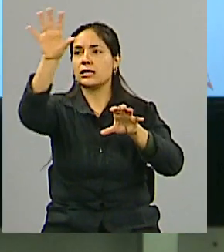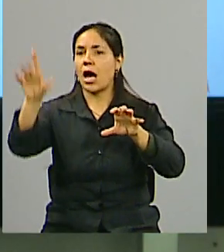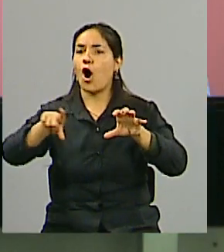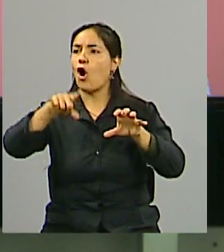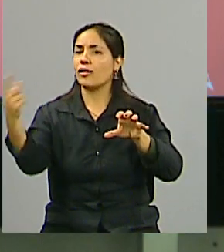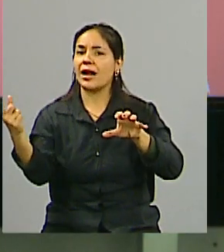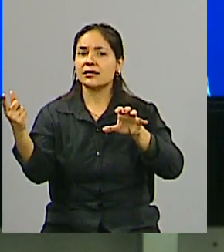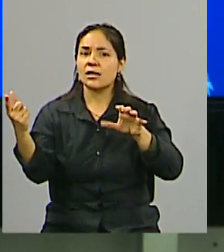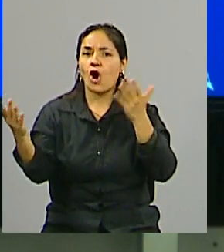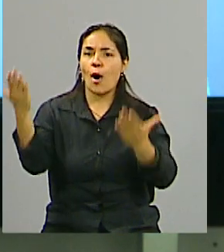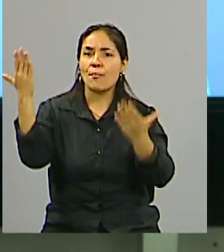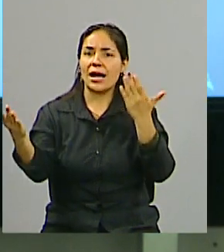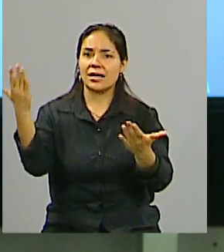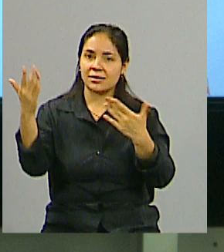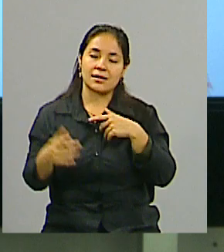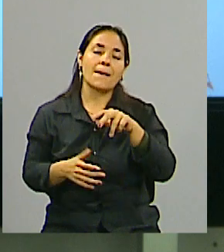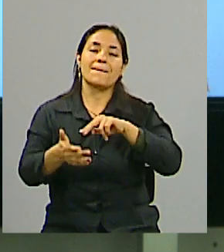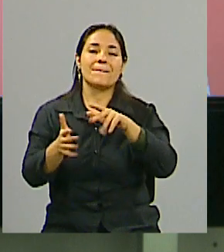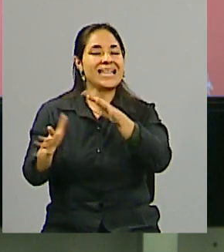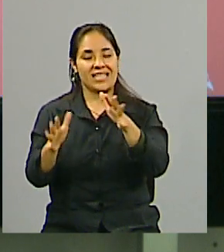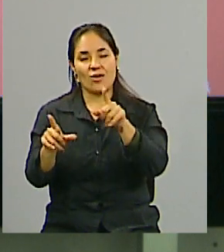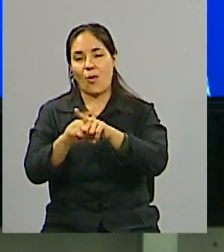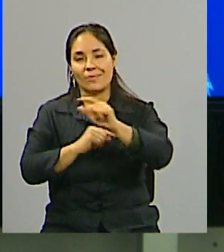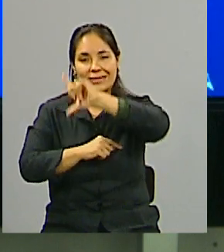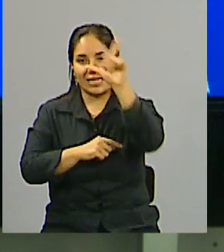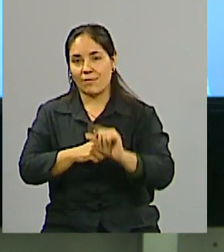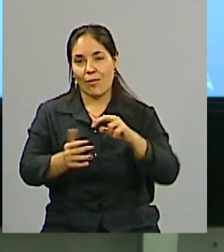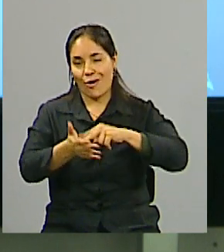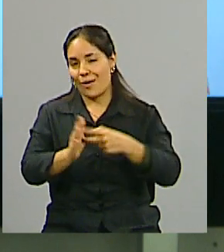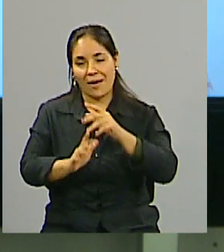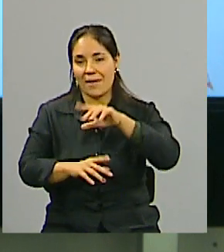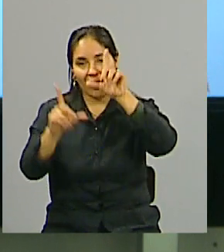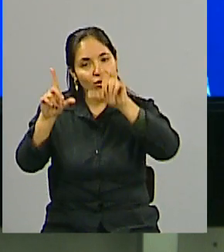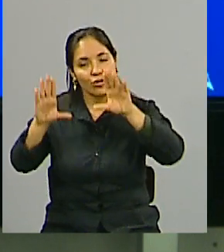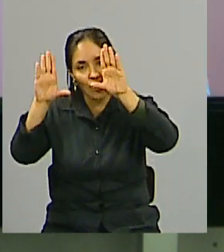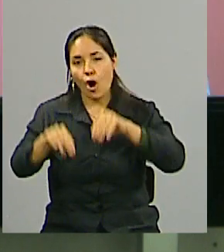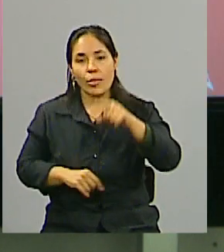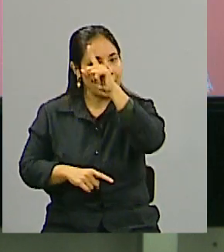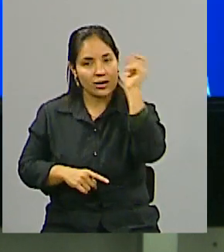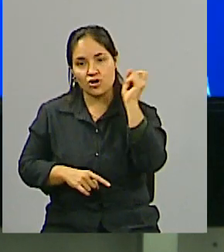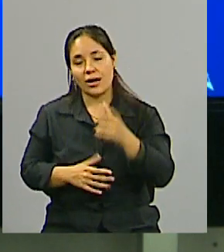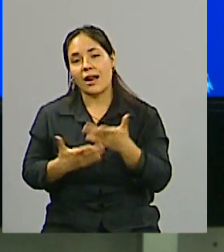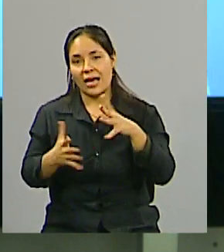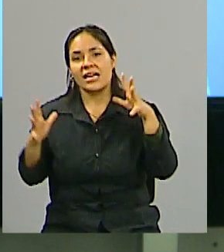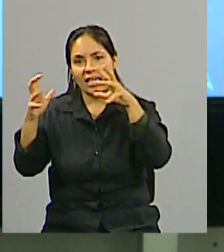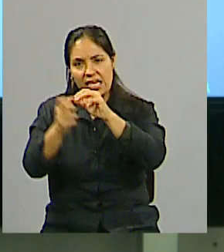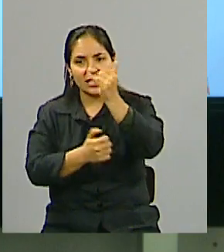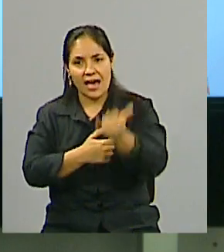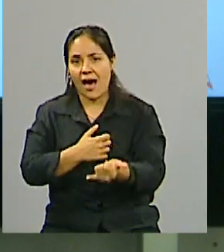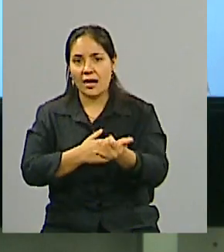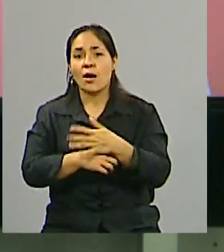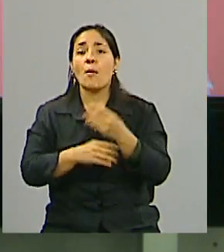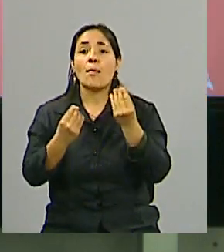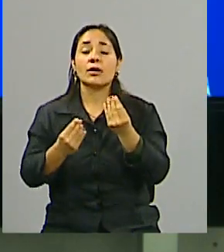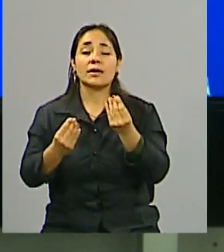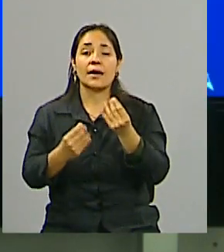menos parecido porque es un problema nacional. Hay mucha crisis, por ejemplo, de las economías regionales por la